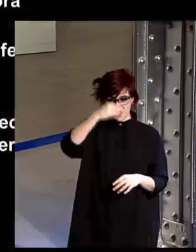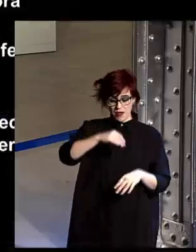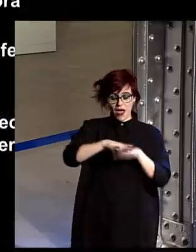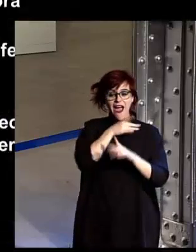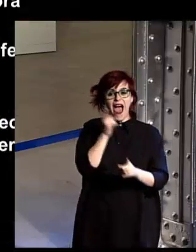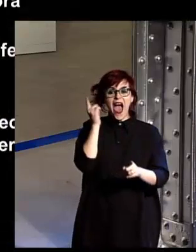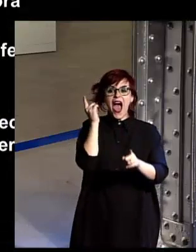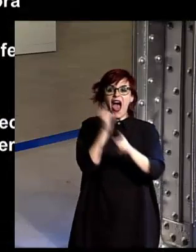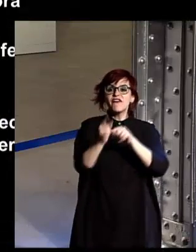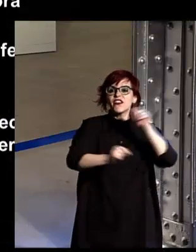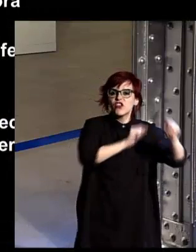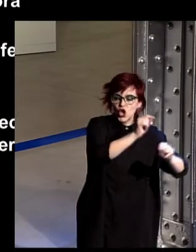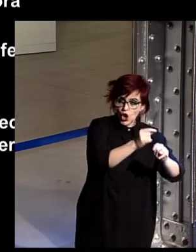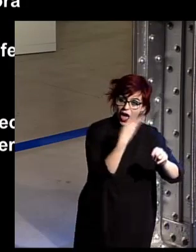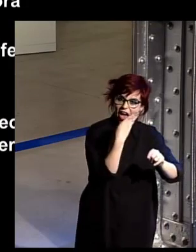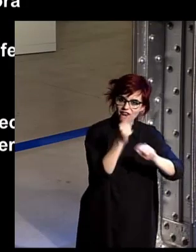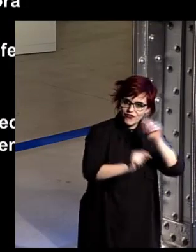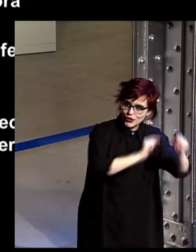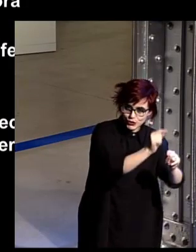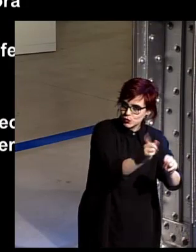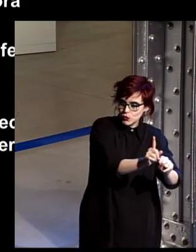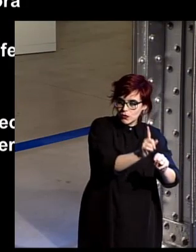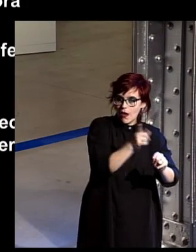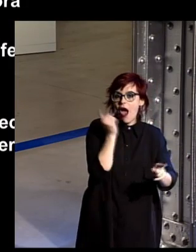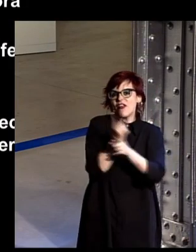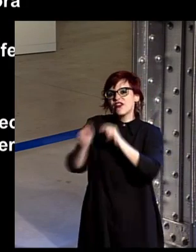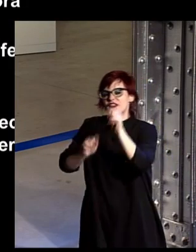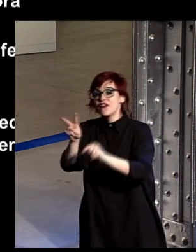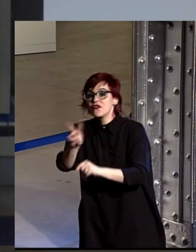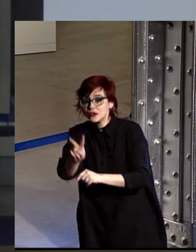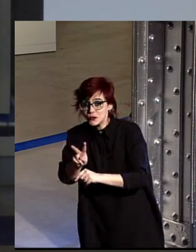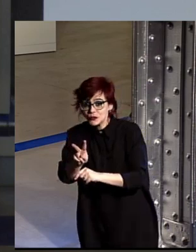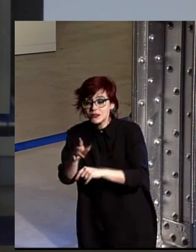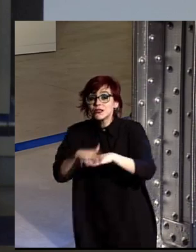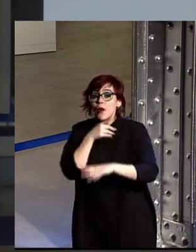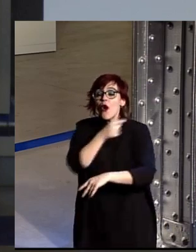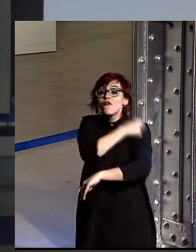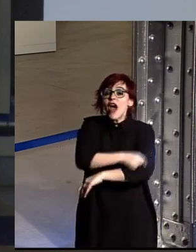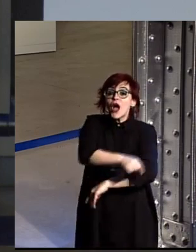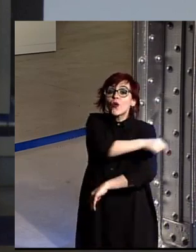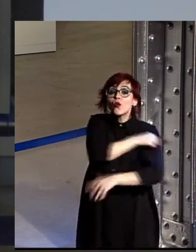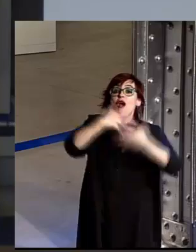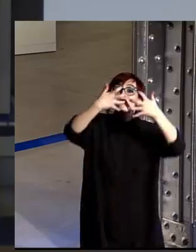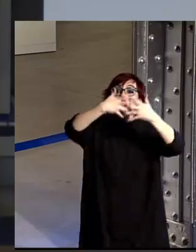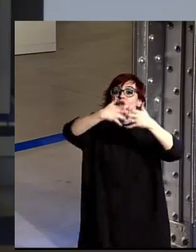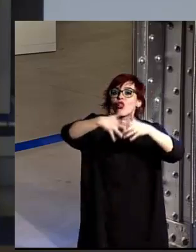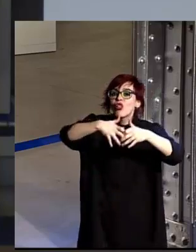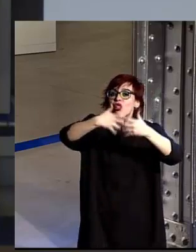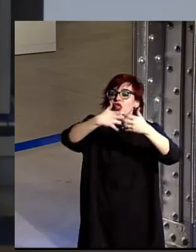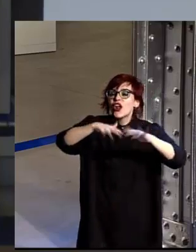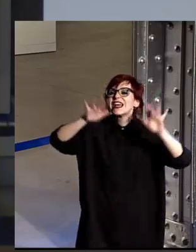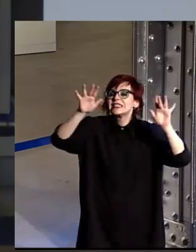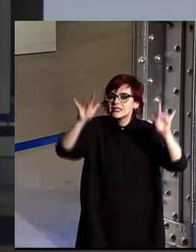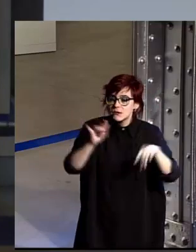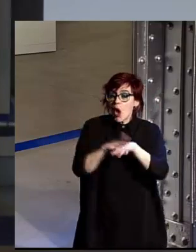ejemplo. Sí, las vacunas funcionan, antivacunas que me estáis escuchando, las vacunas funcionan para prevenir la infección